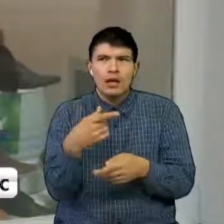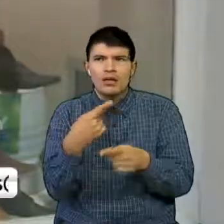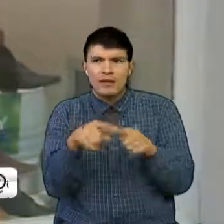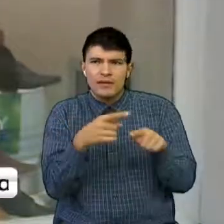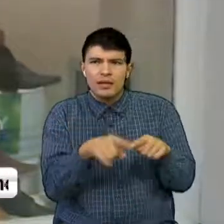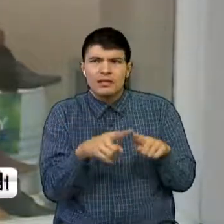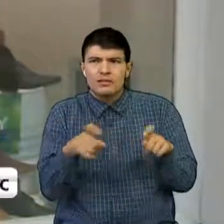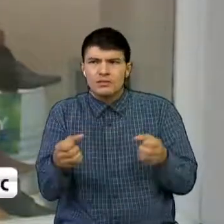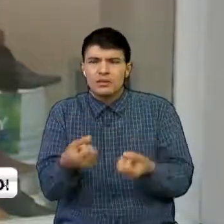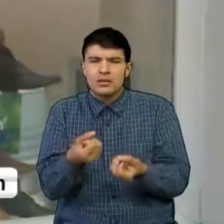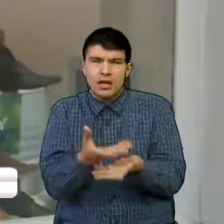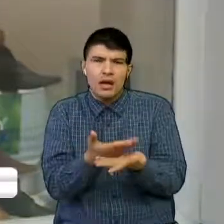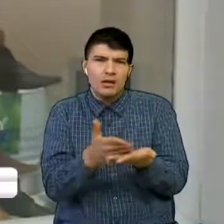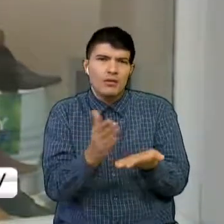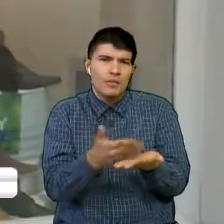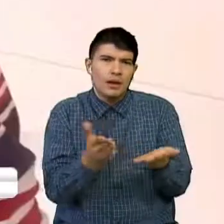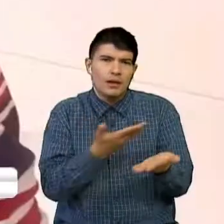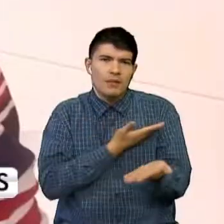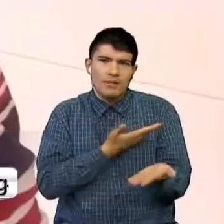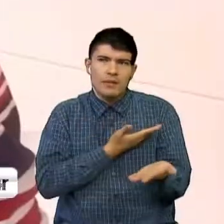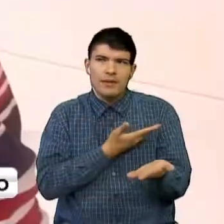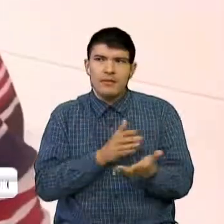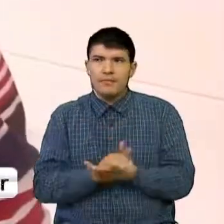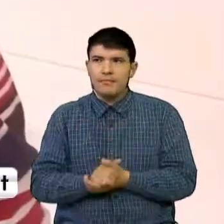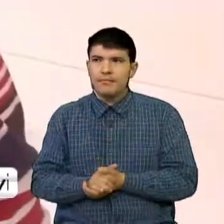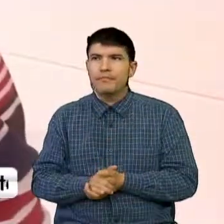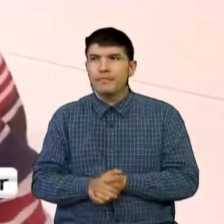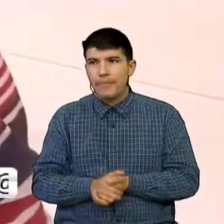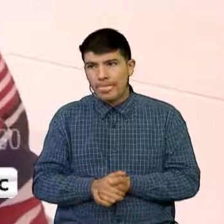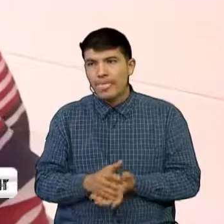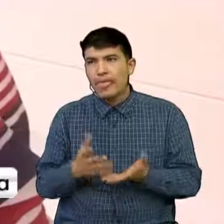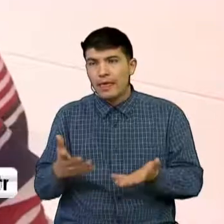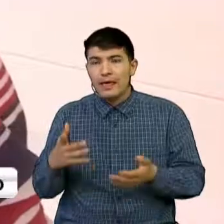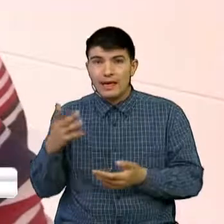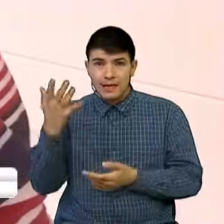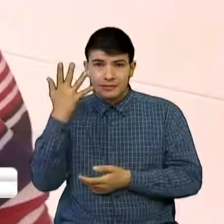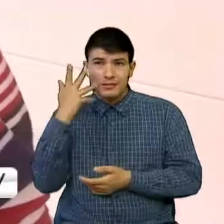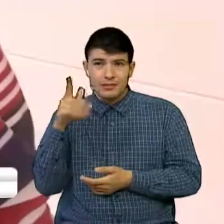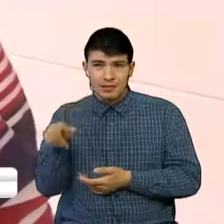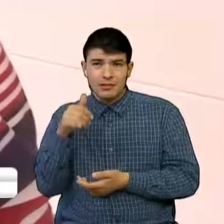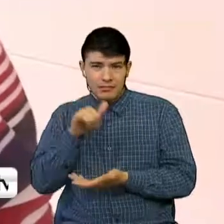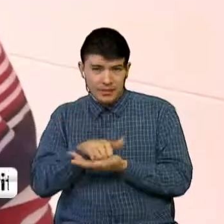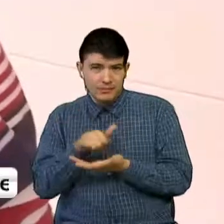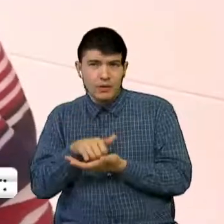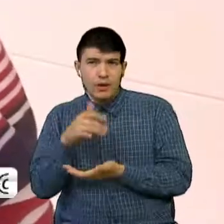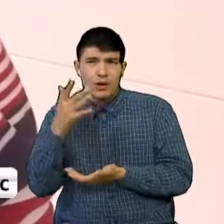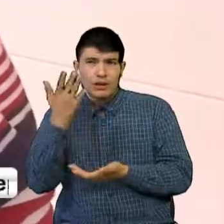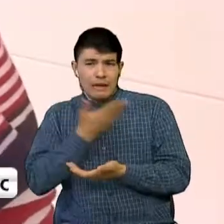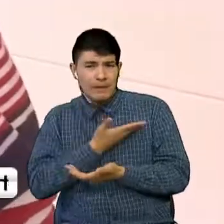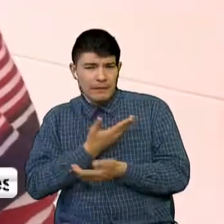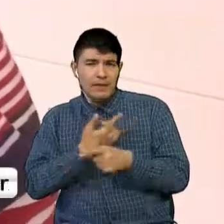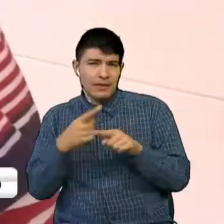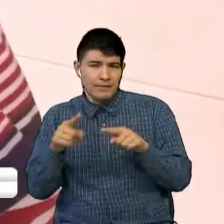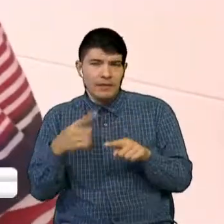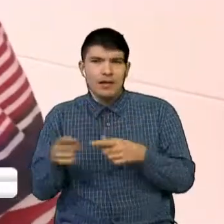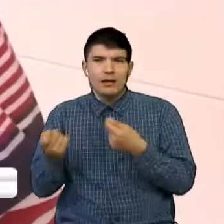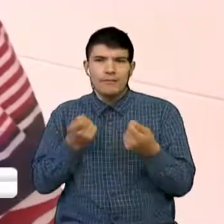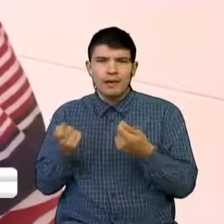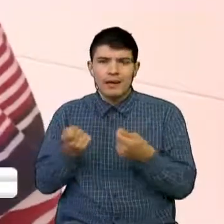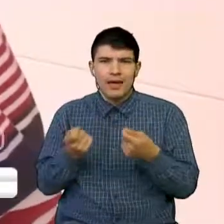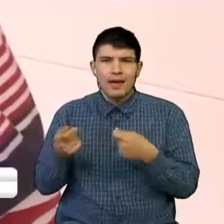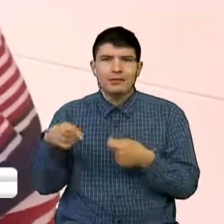para regalarle a las madres. Y entonces como esos días como el de la madre o otros más, los maneja la